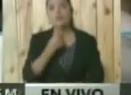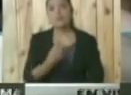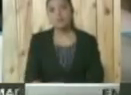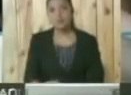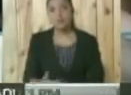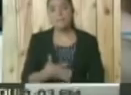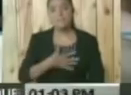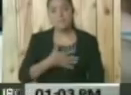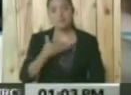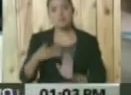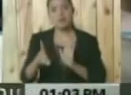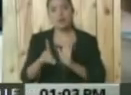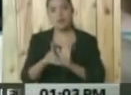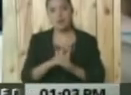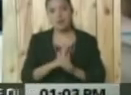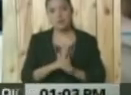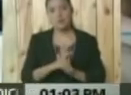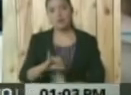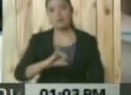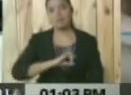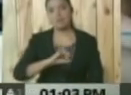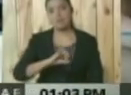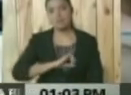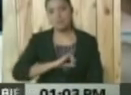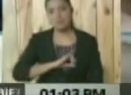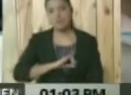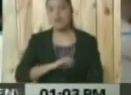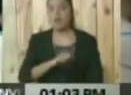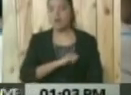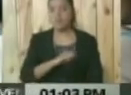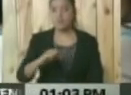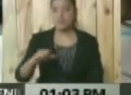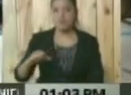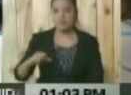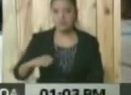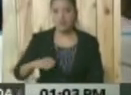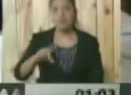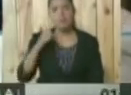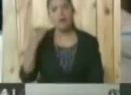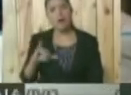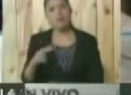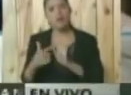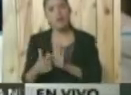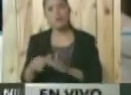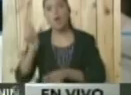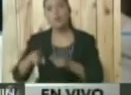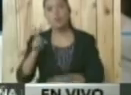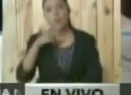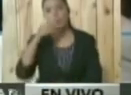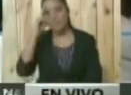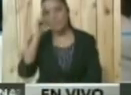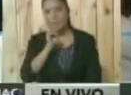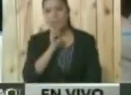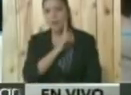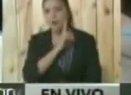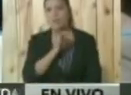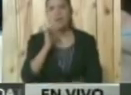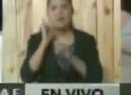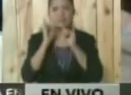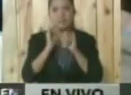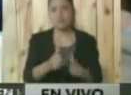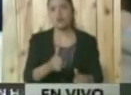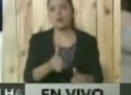mis derechos a la identidad, mi derecho a la privacidad. También tenemos ejemplos de padres que fueron a denunciar, a